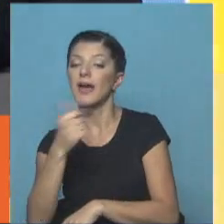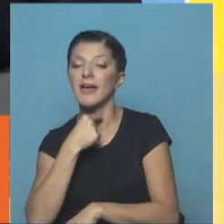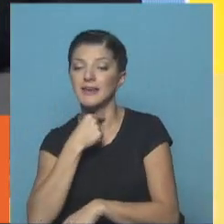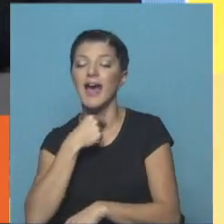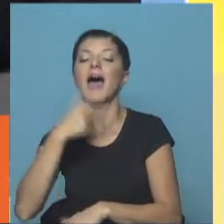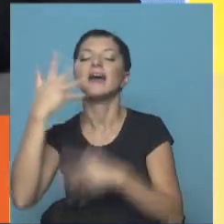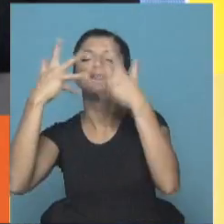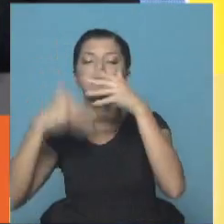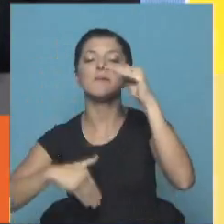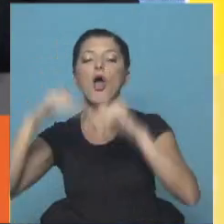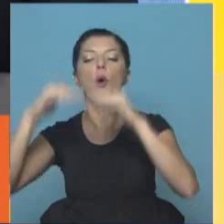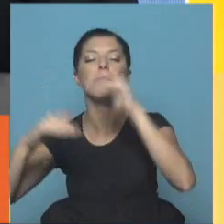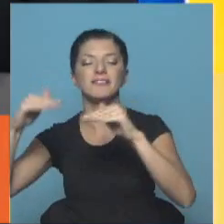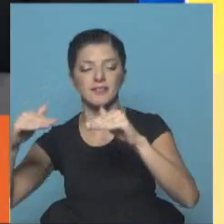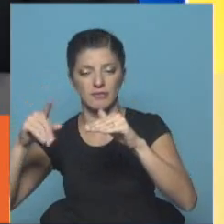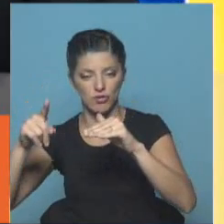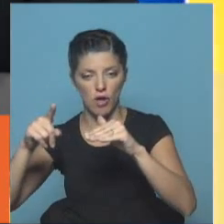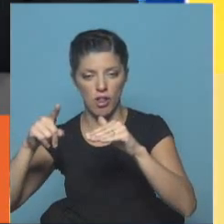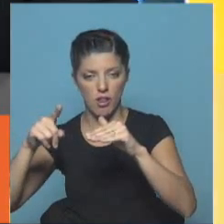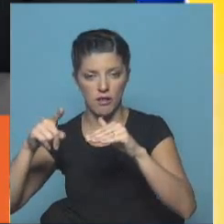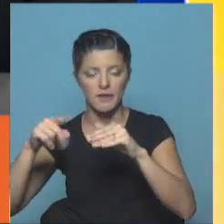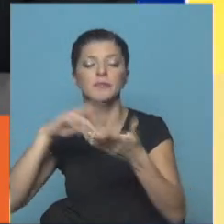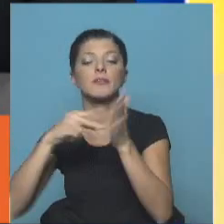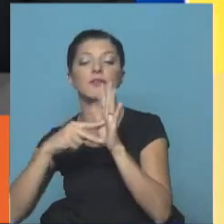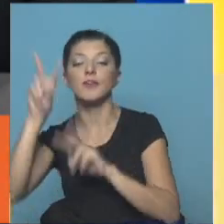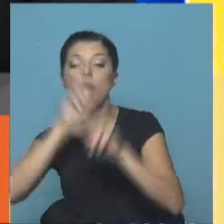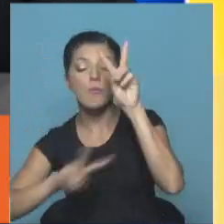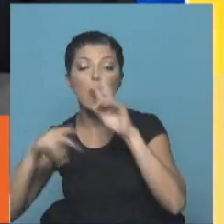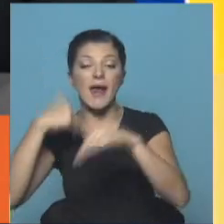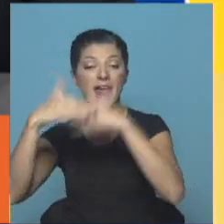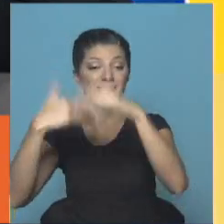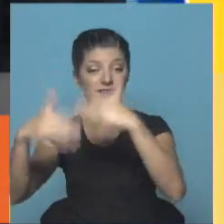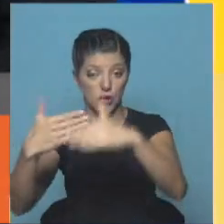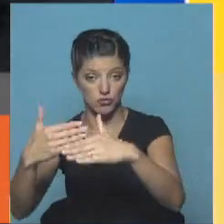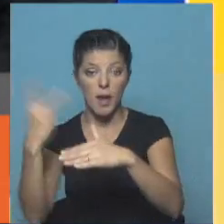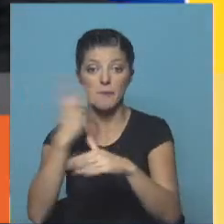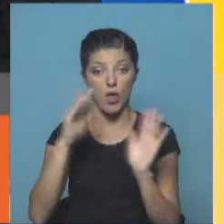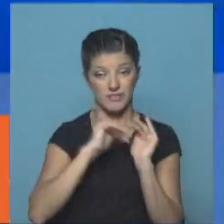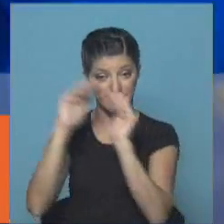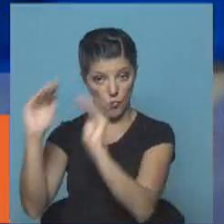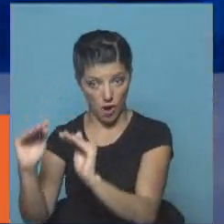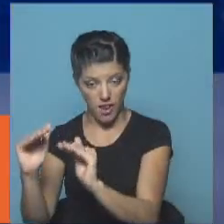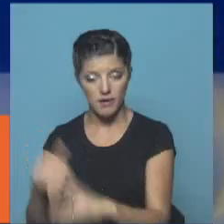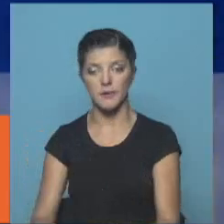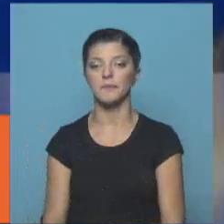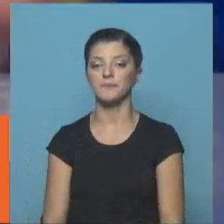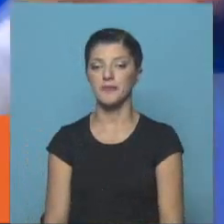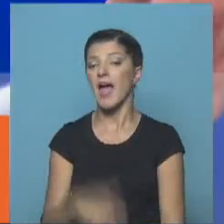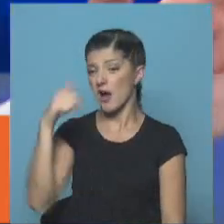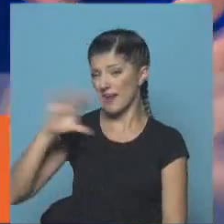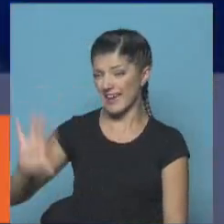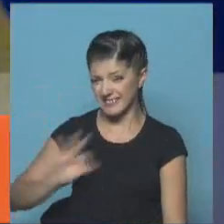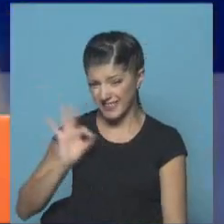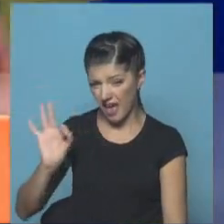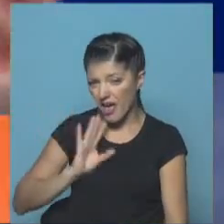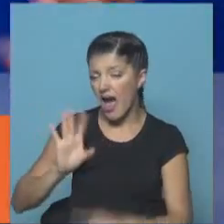famosos sistemas generalizados de preferencias, que tiene que ver con buscar los niveles de desarrollo, armonizarlos. En esta época de globalización, que es muy distinta a la